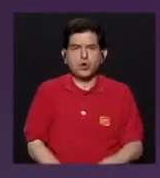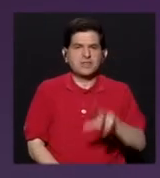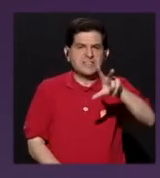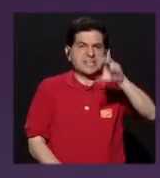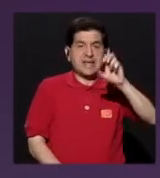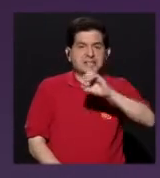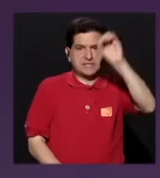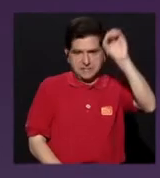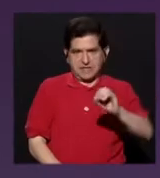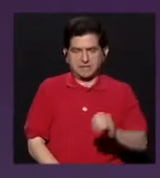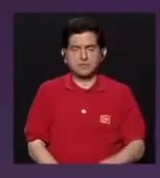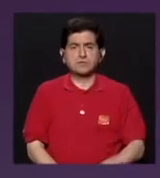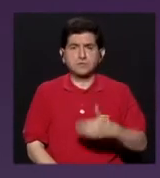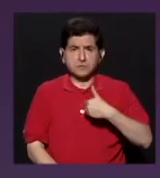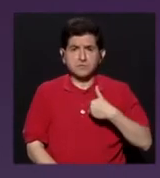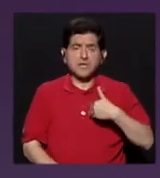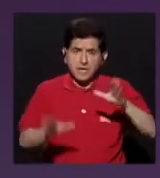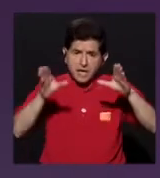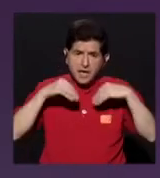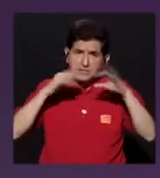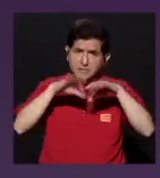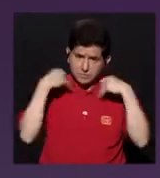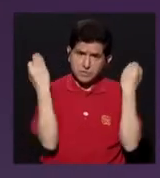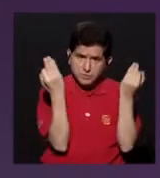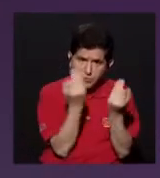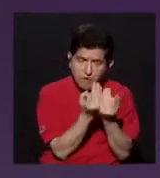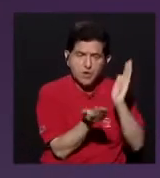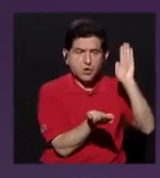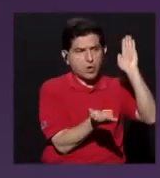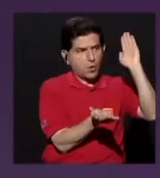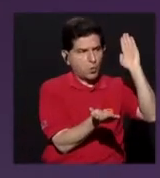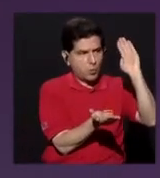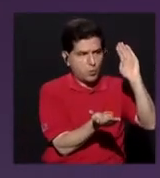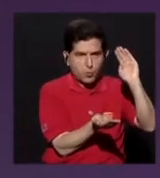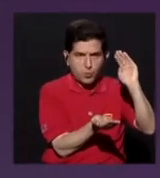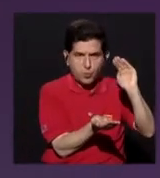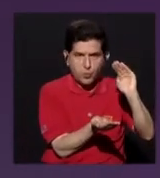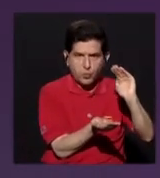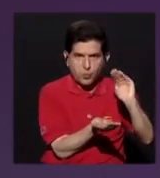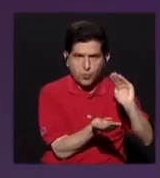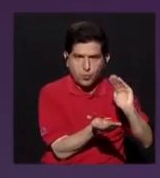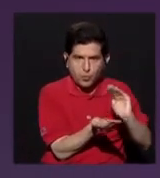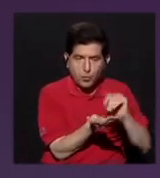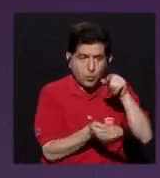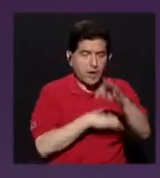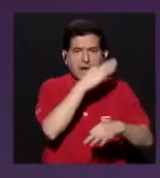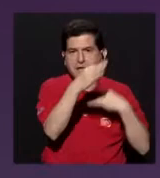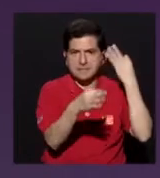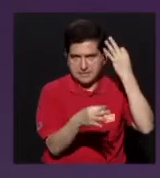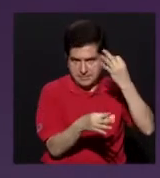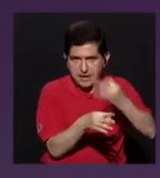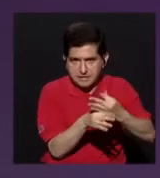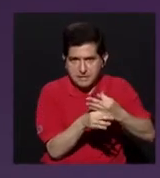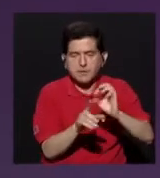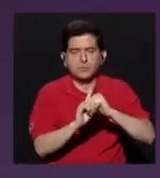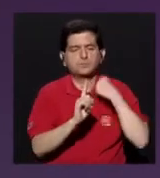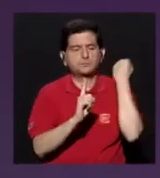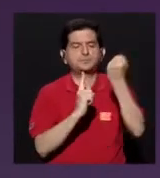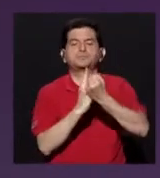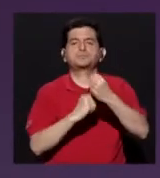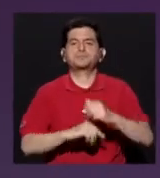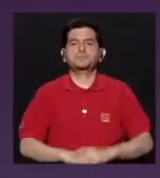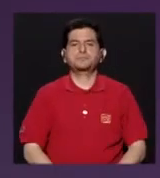la familia tenemos aceptación, disminuimos este tipo de